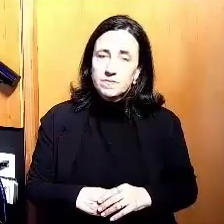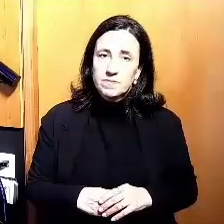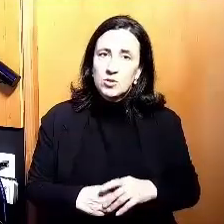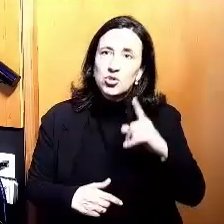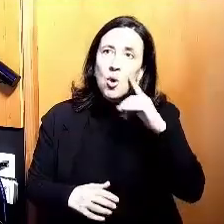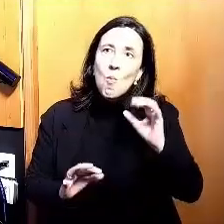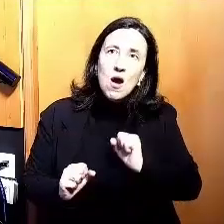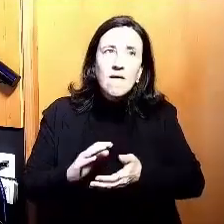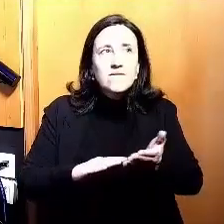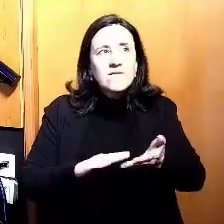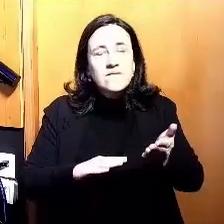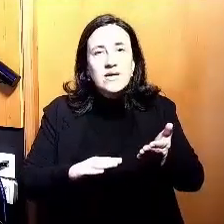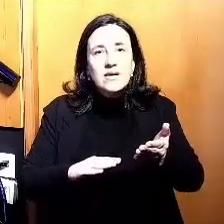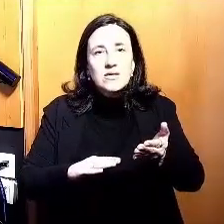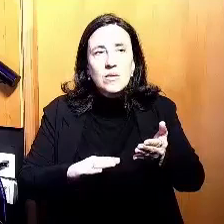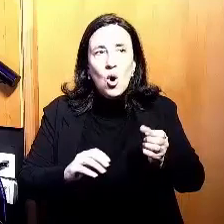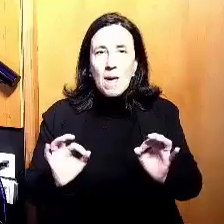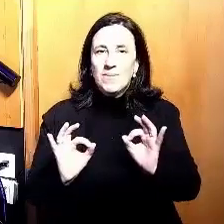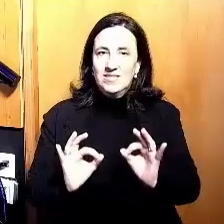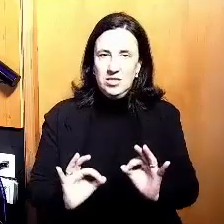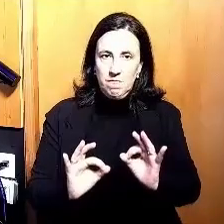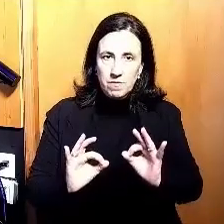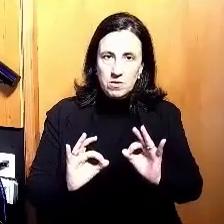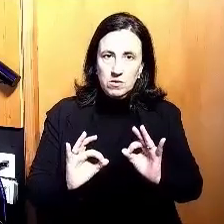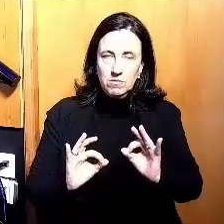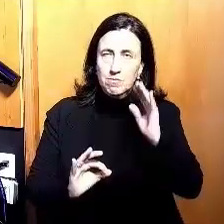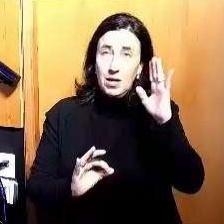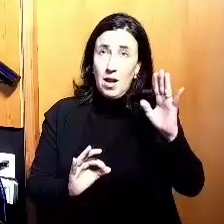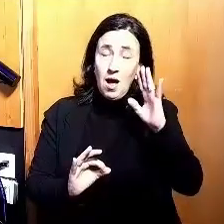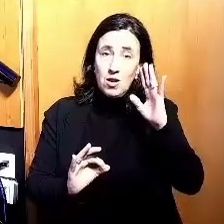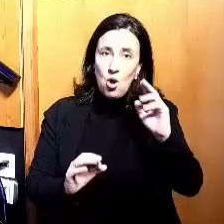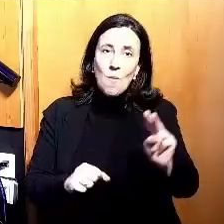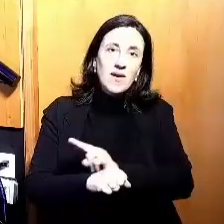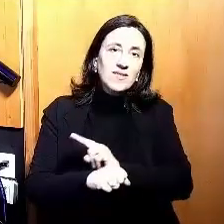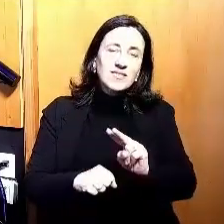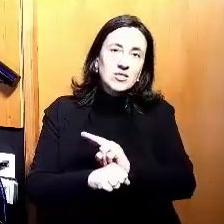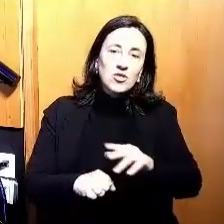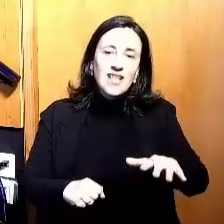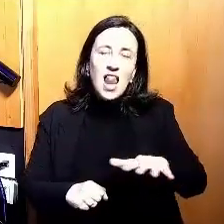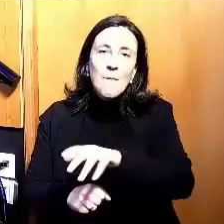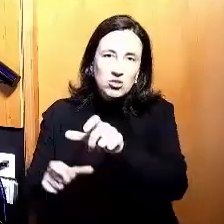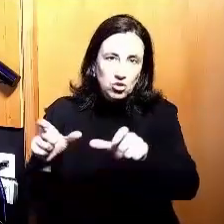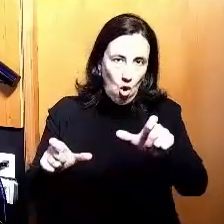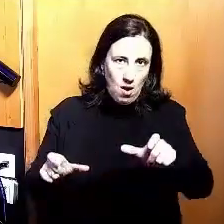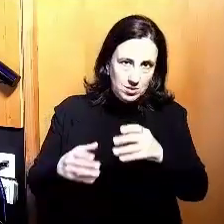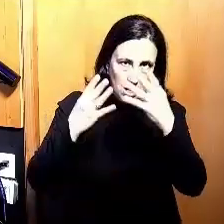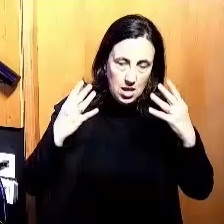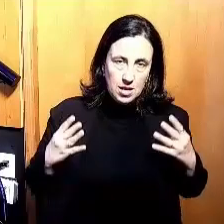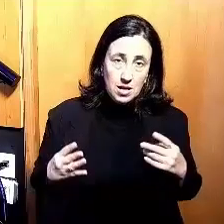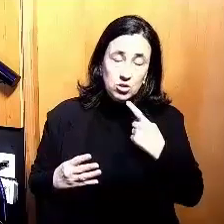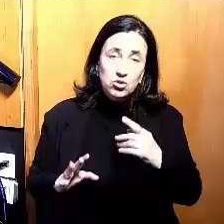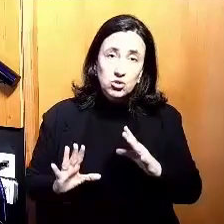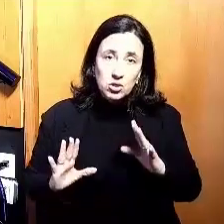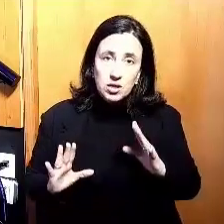Yo capaz me voy a algo más abstracto y etéreo, que sería protección del espacio cívico. Realmente, nada, creo